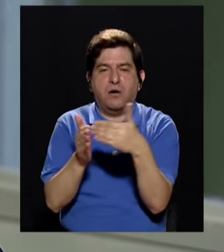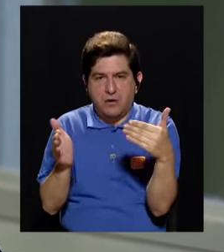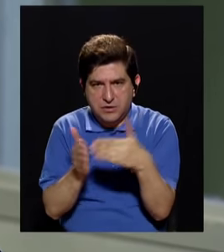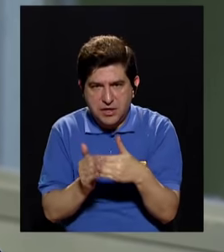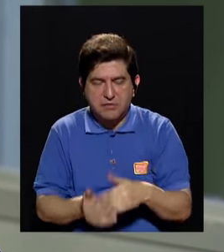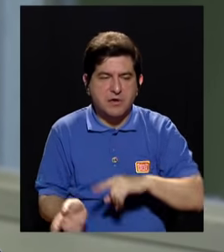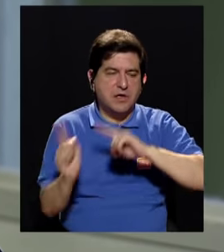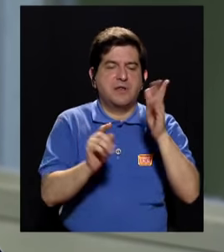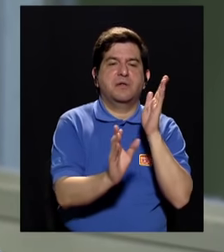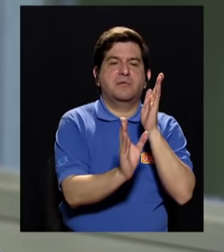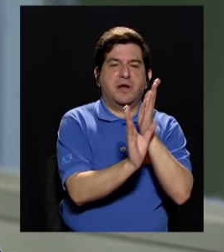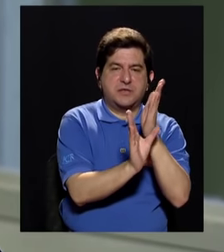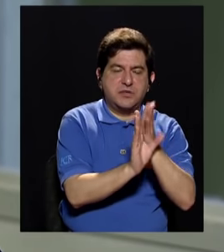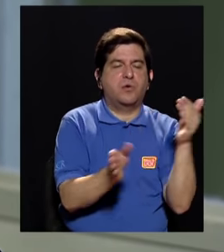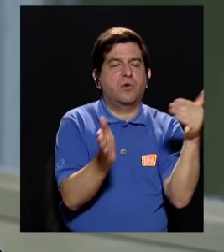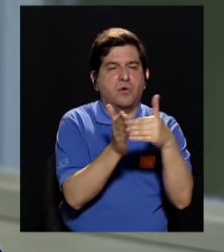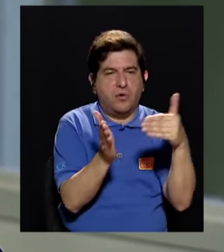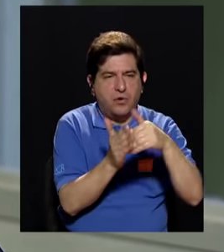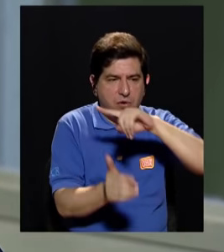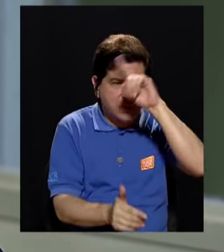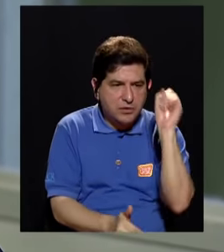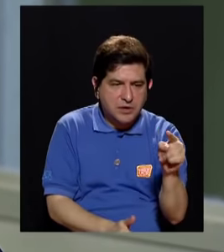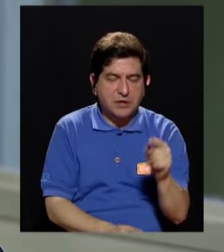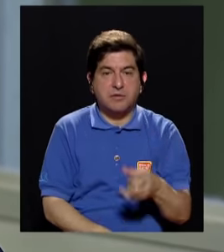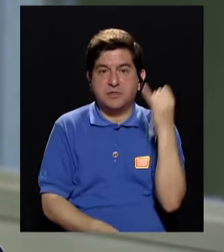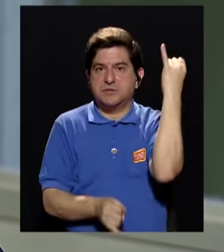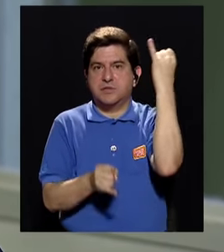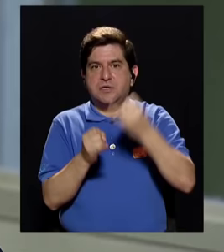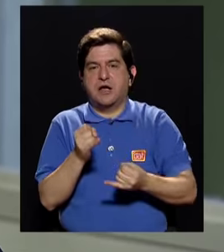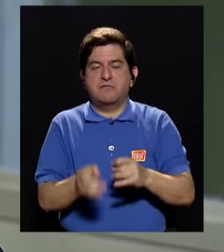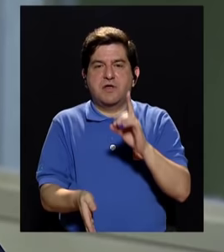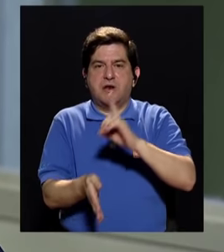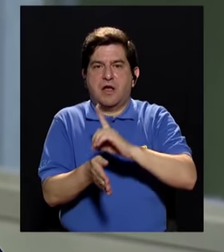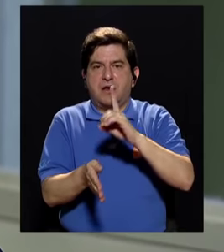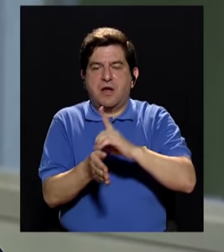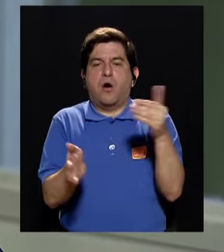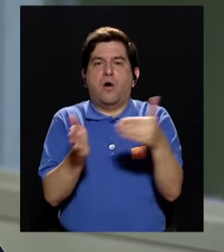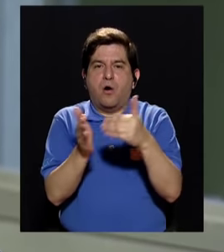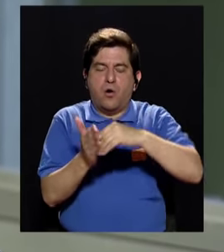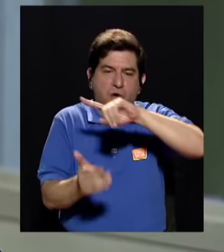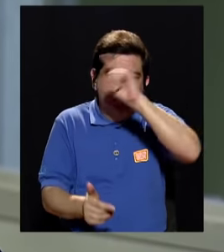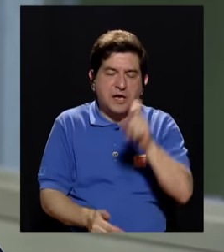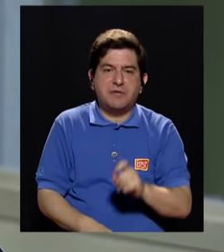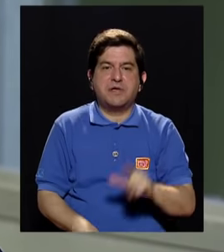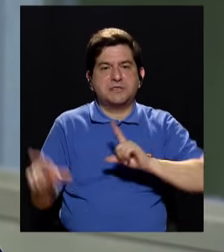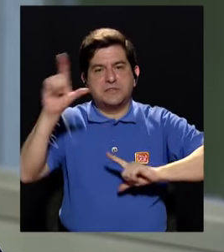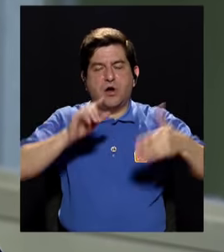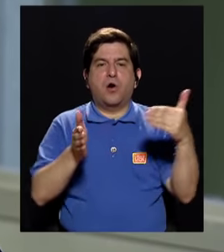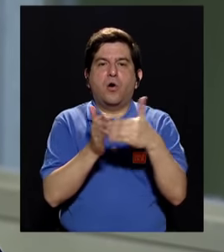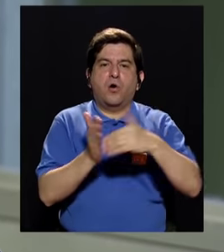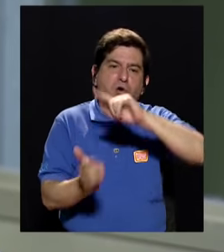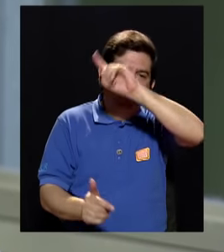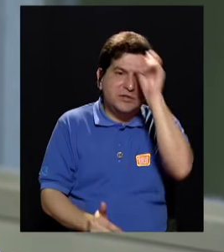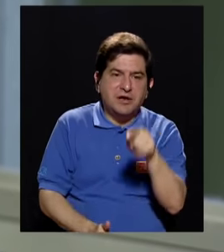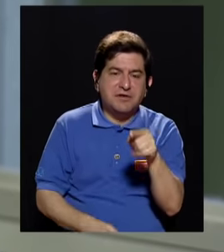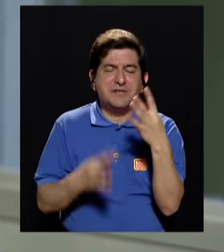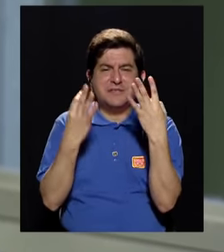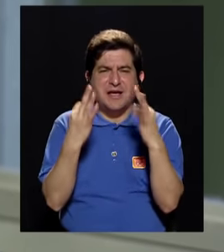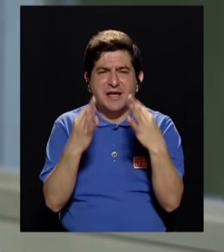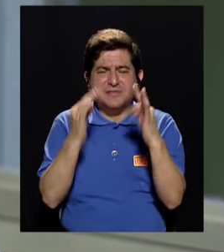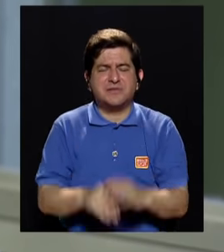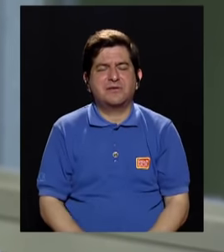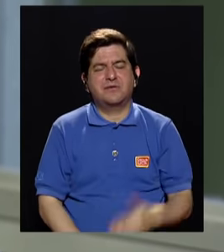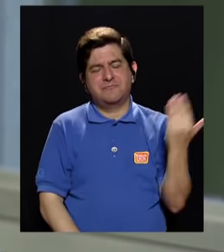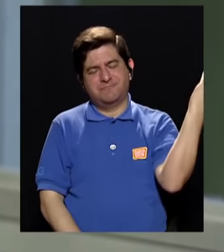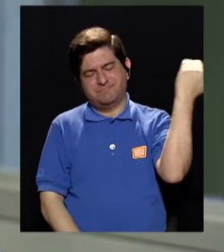va donde el psicólogo le vuelve a preguntar y finalmente puede ser que vaya al médico le vo a preguntar que vaya al laboratorio y le vuelva a preguntar eso es lo que se podría